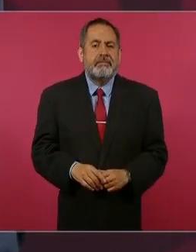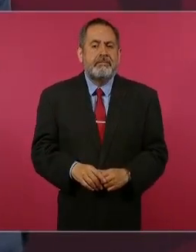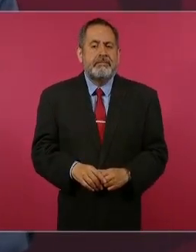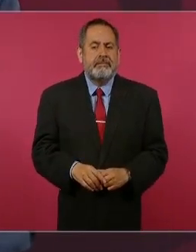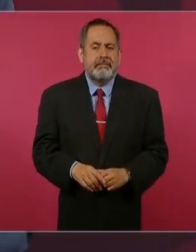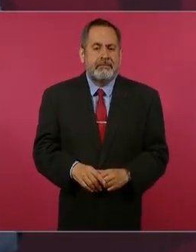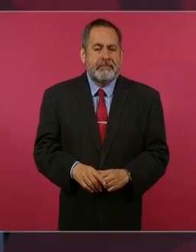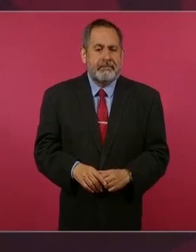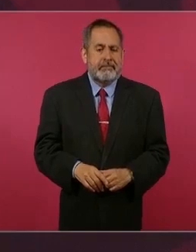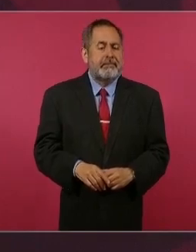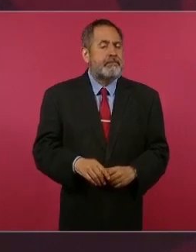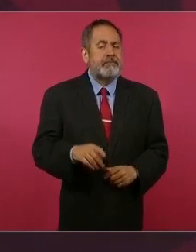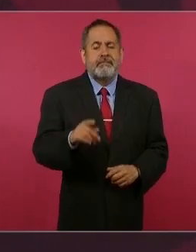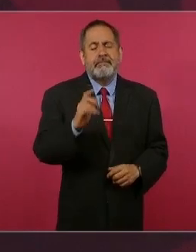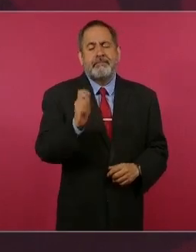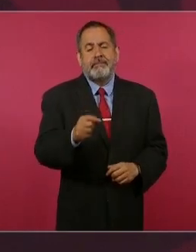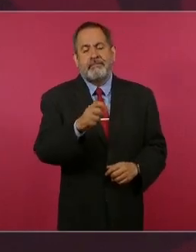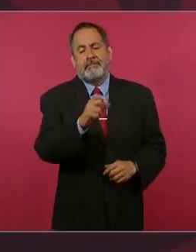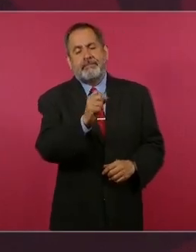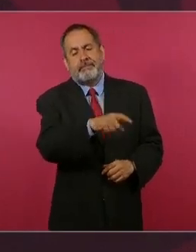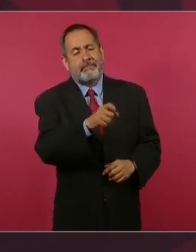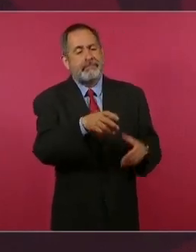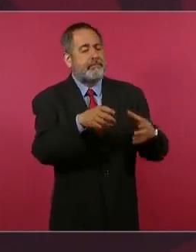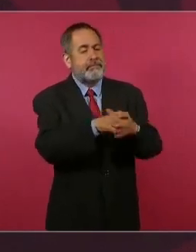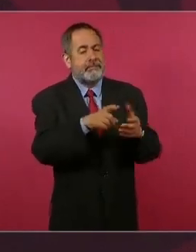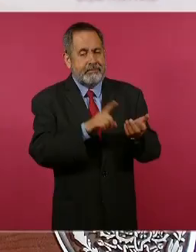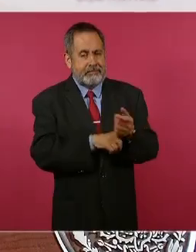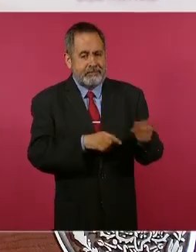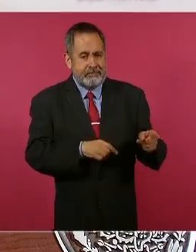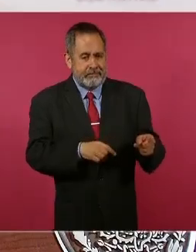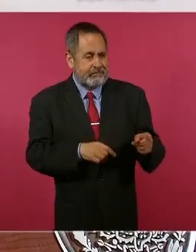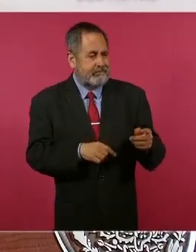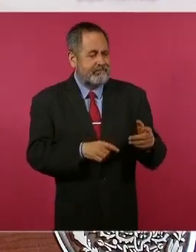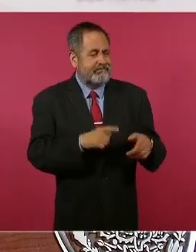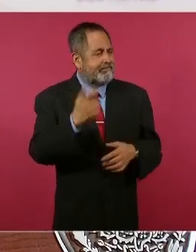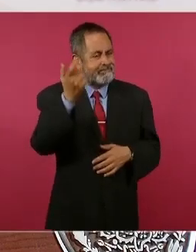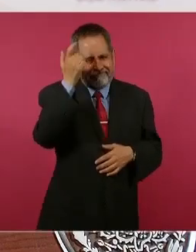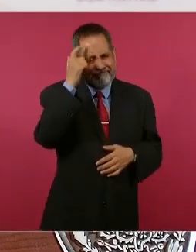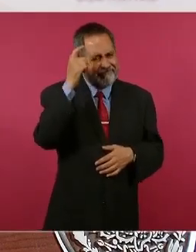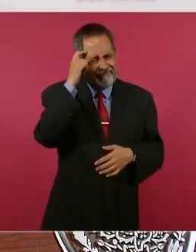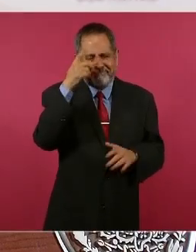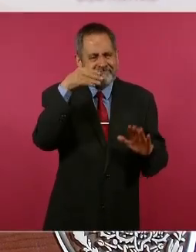es el caso de la descomposición